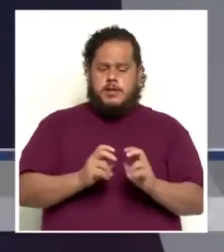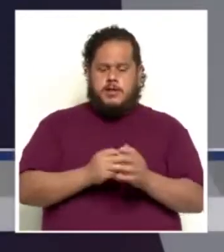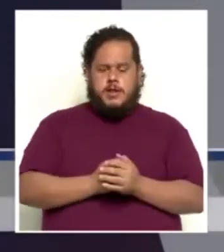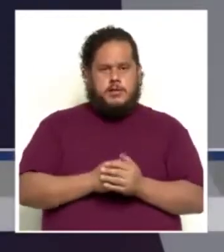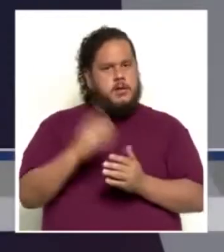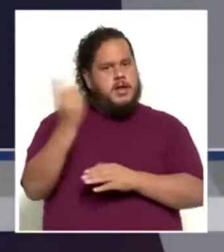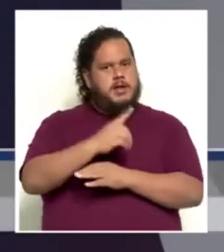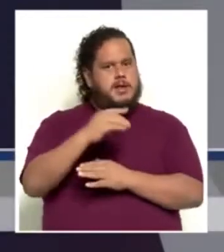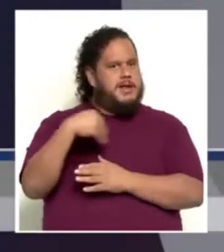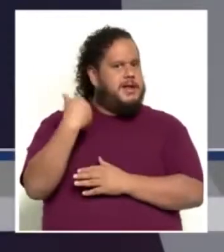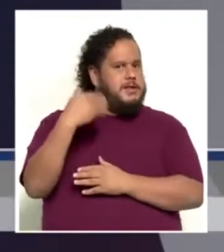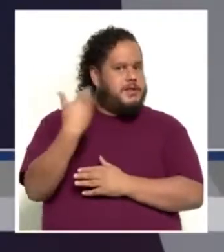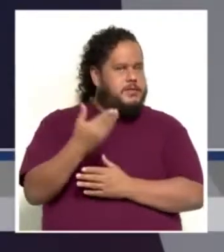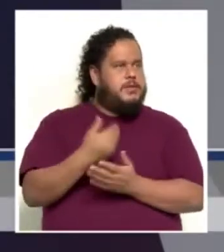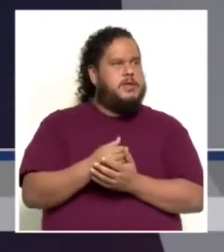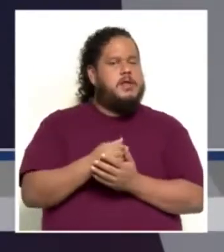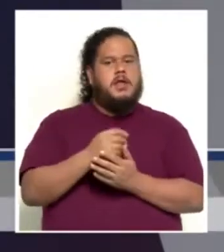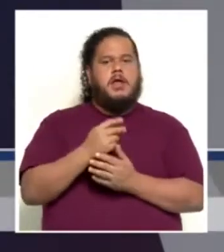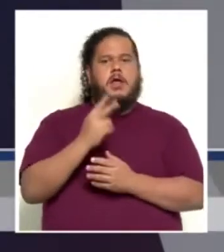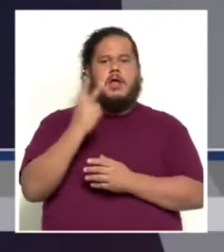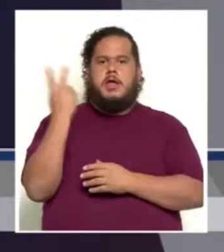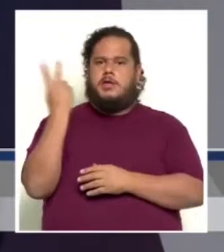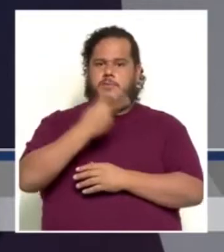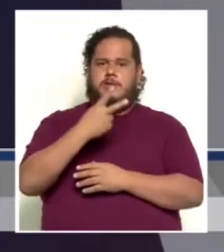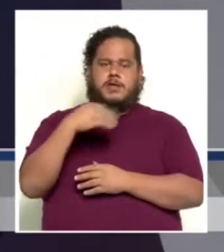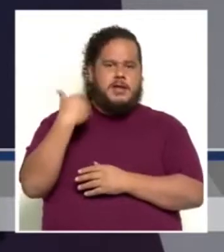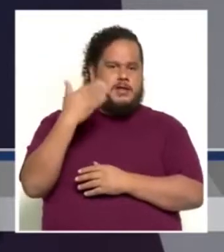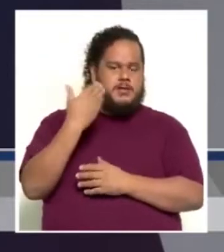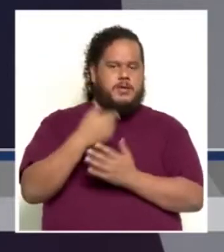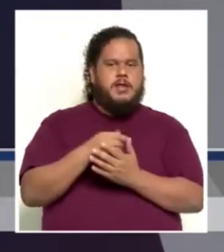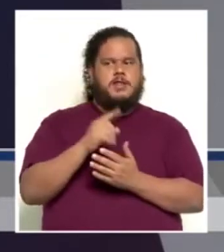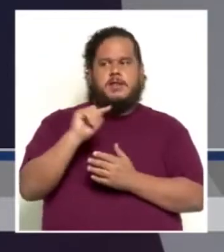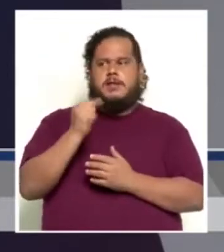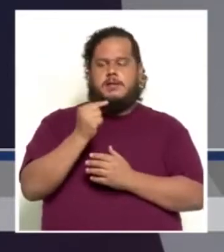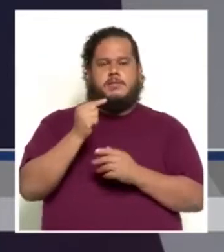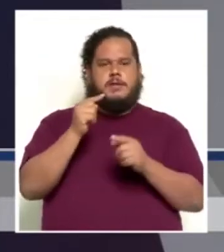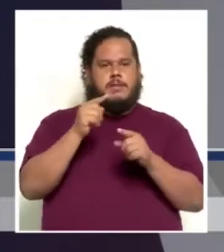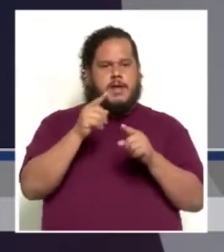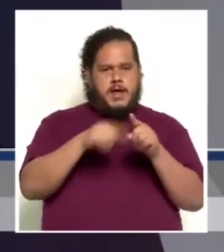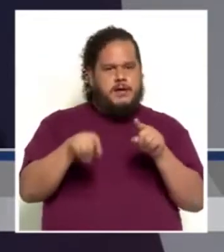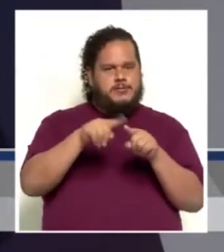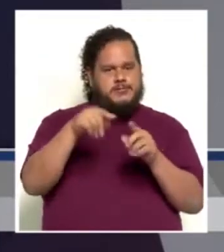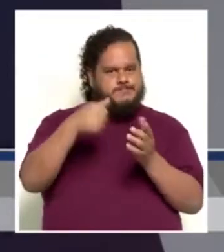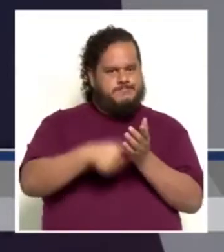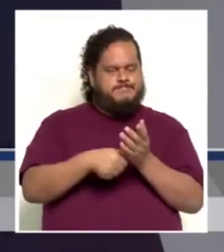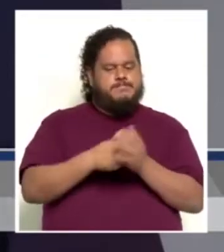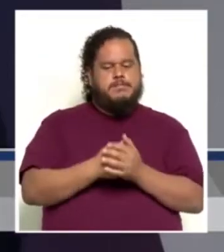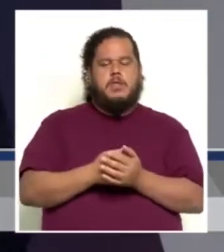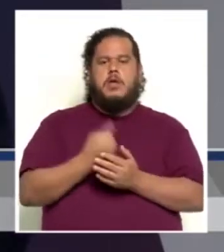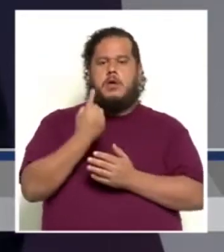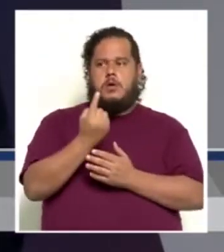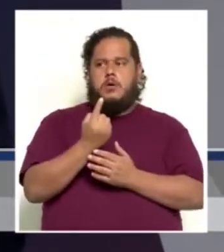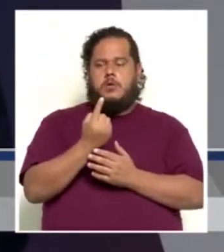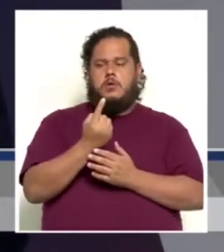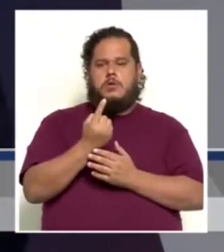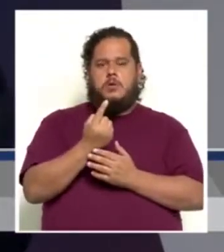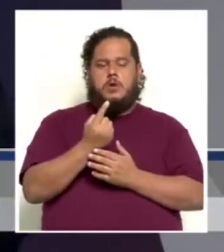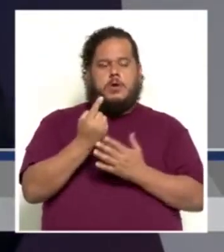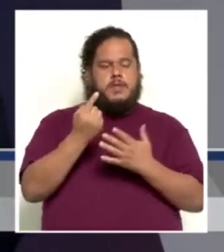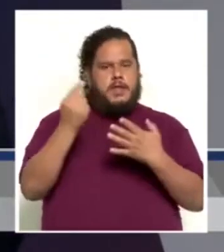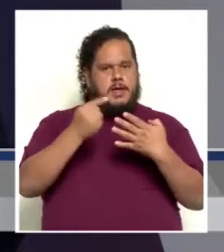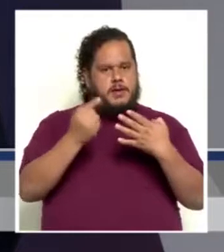día después, los días después de esta primera ronda. Y uno de los